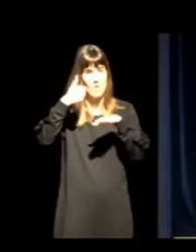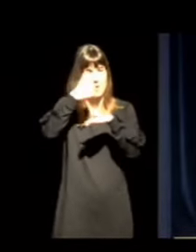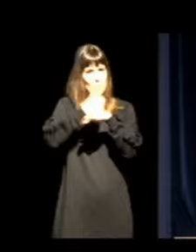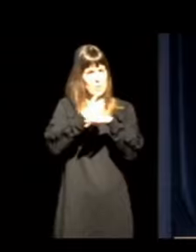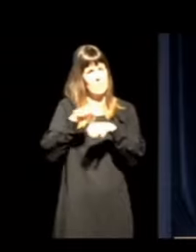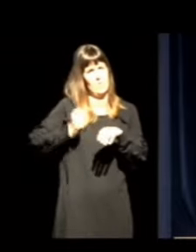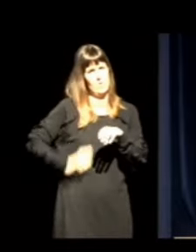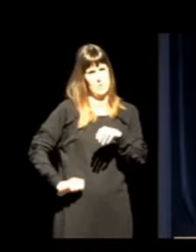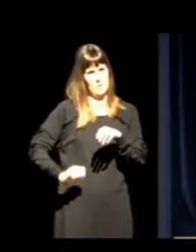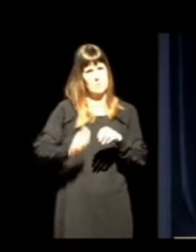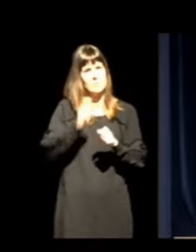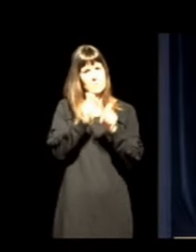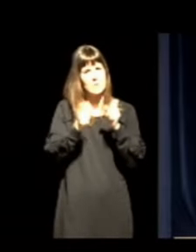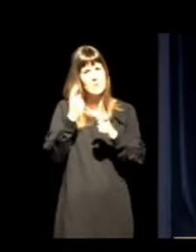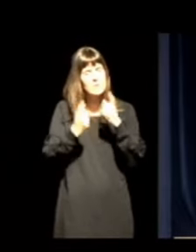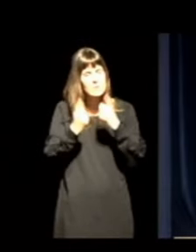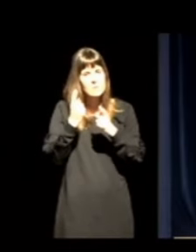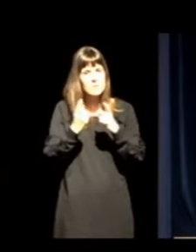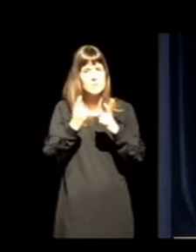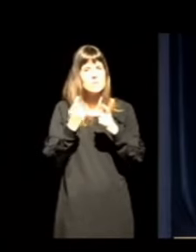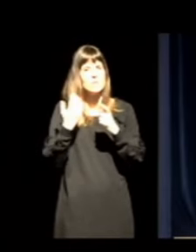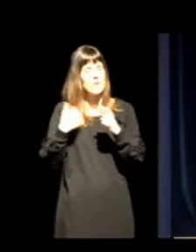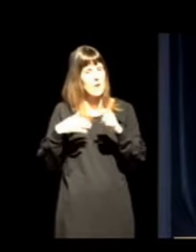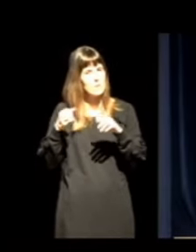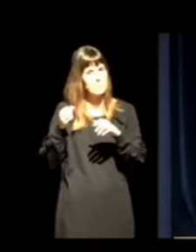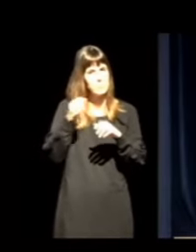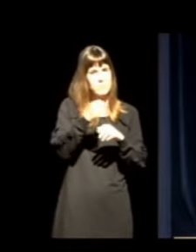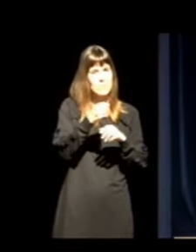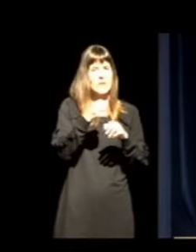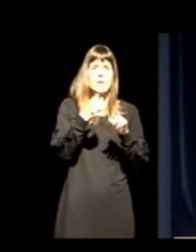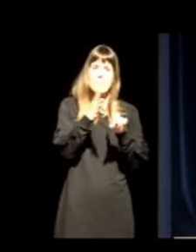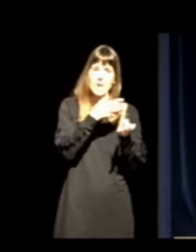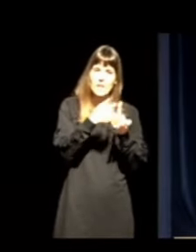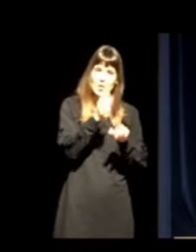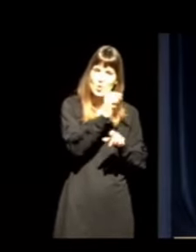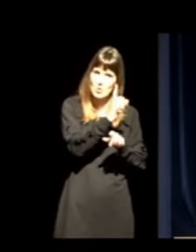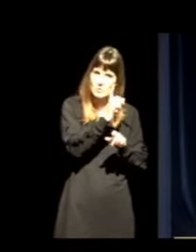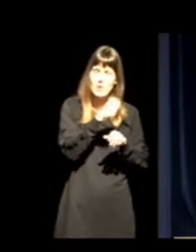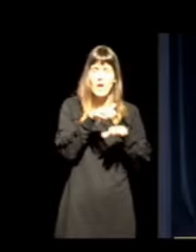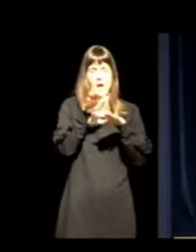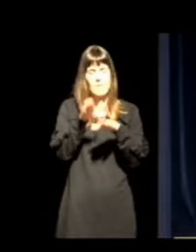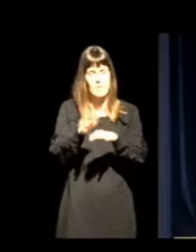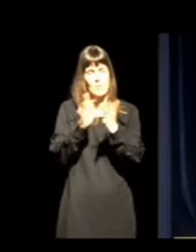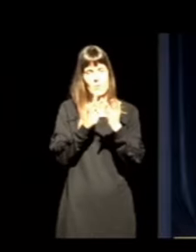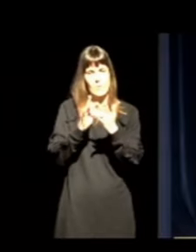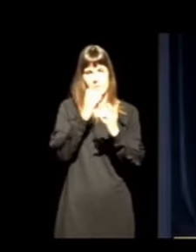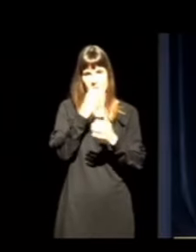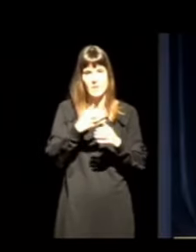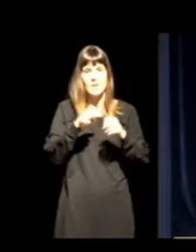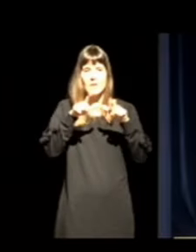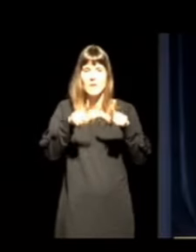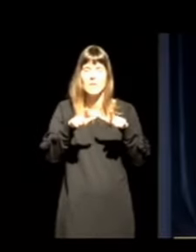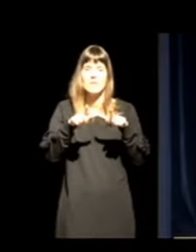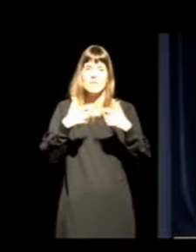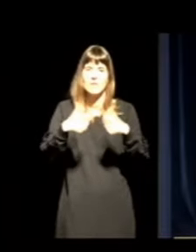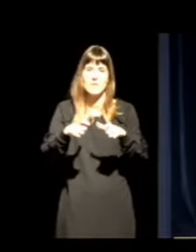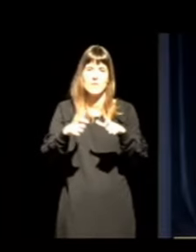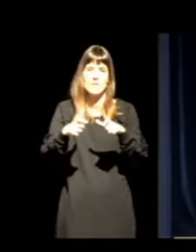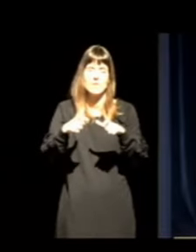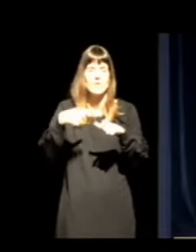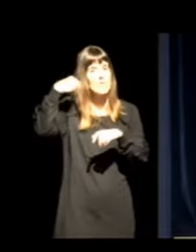están incorporando no al maltrato, sí al buen trato. En la Facultad de Psicología tienen una